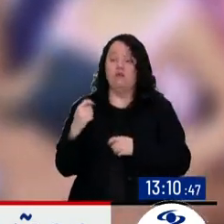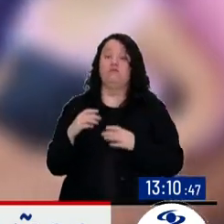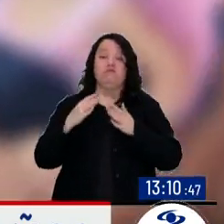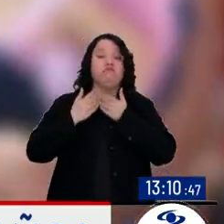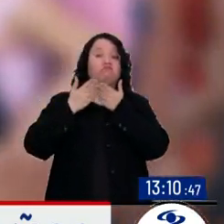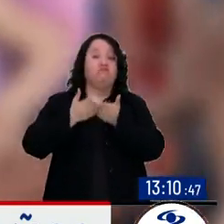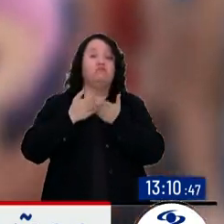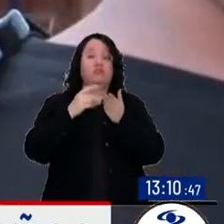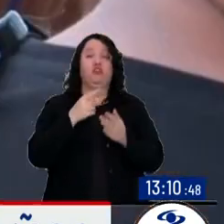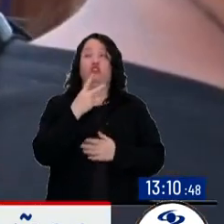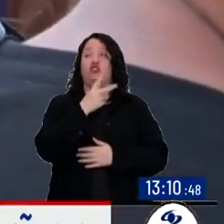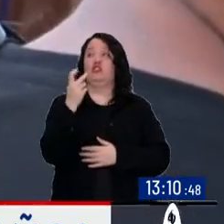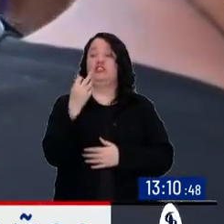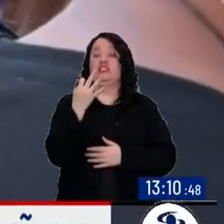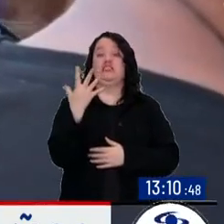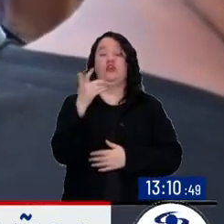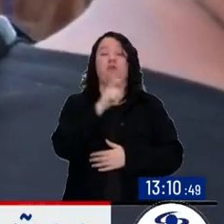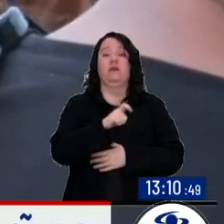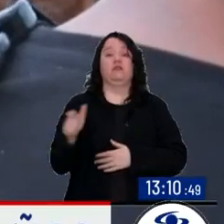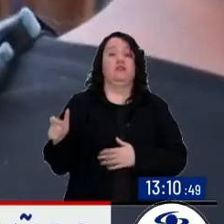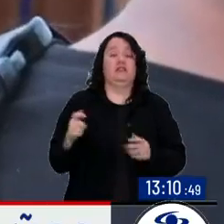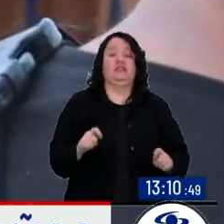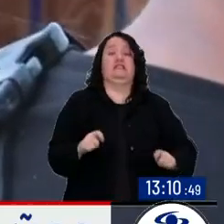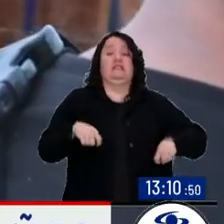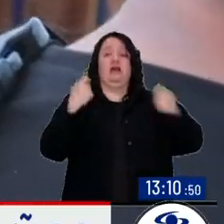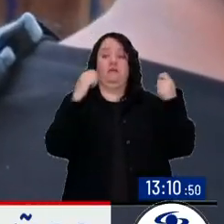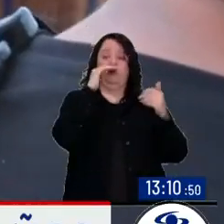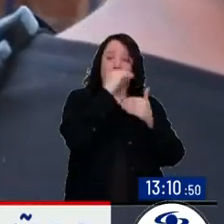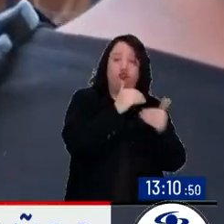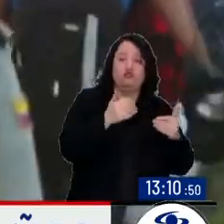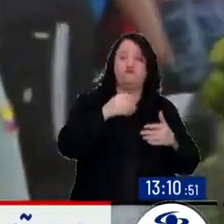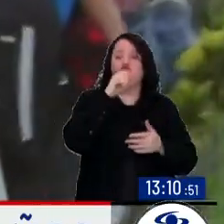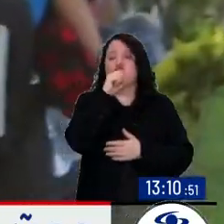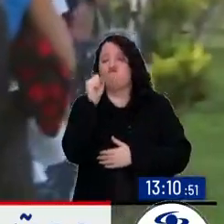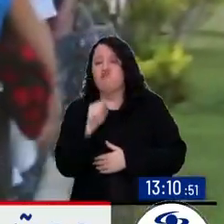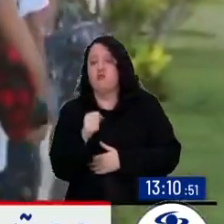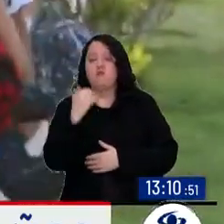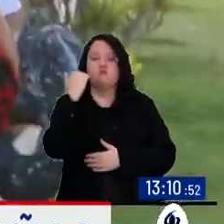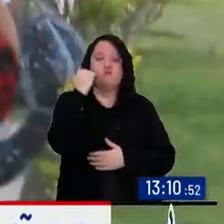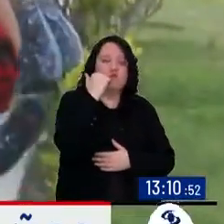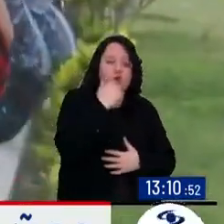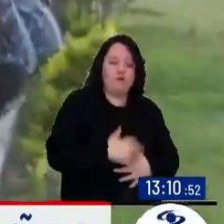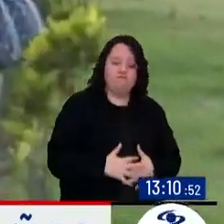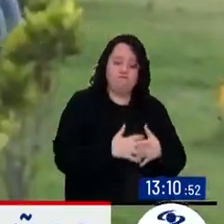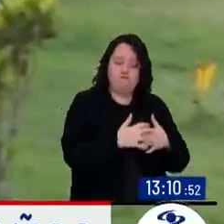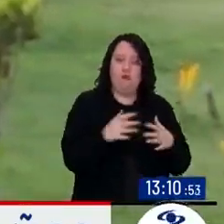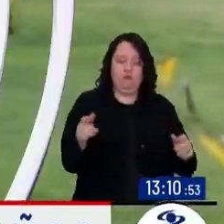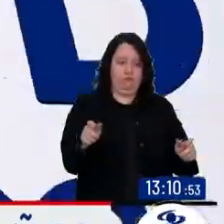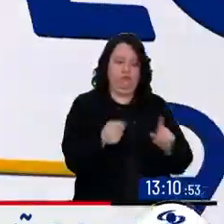mar a más de 235 personas, entre niños, adultos mayores y mujeres en embarazo.